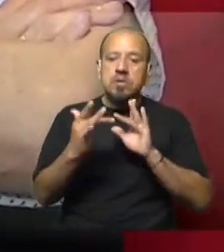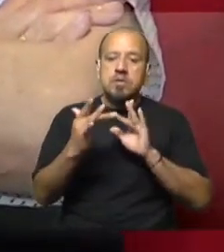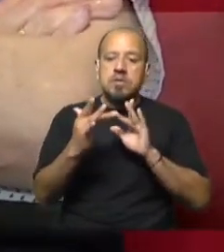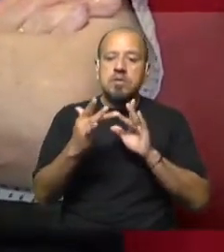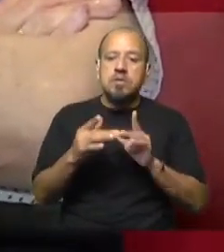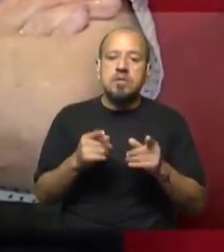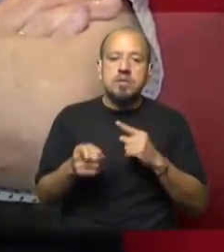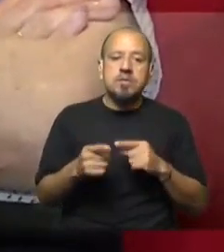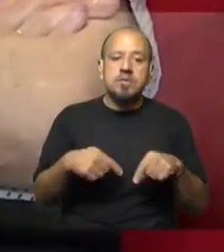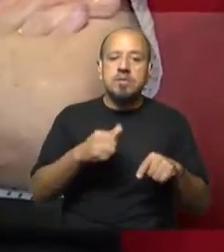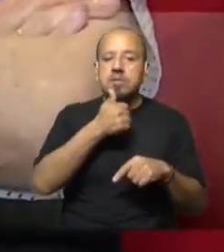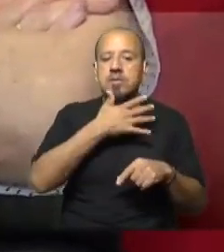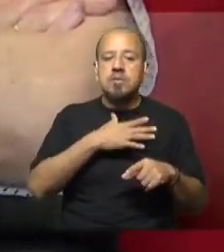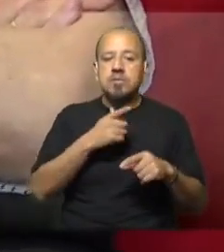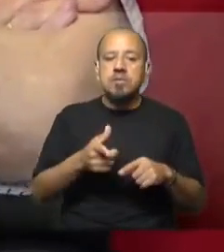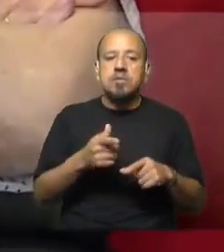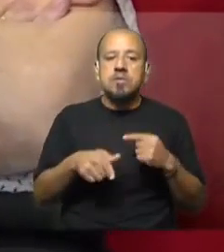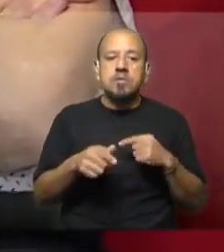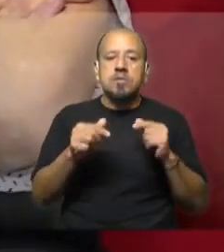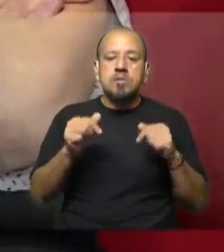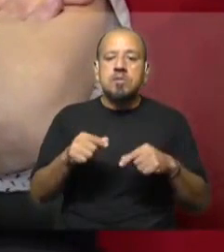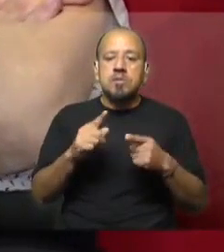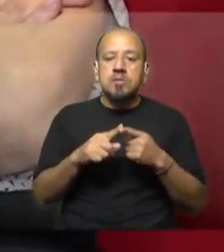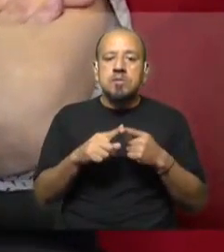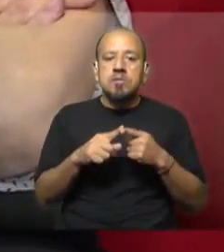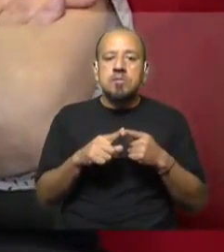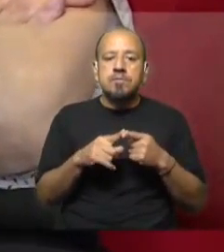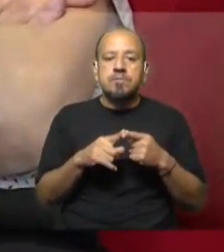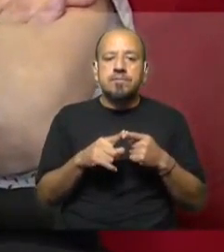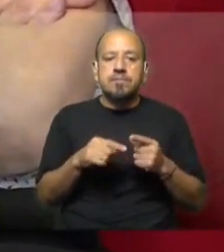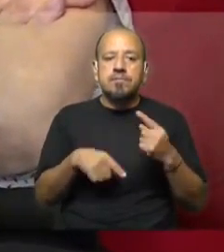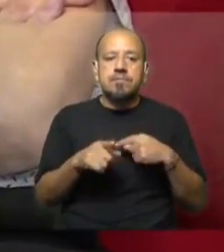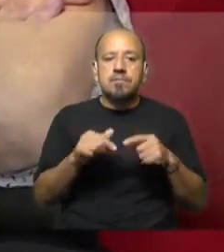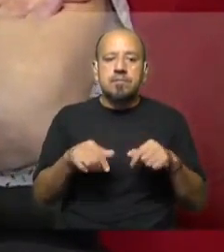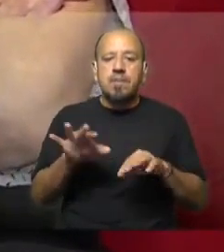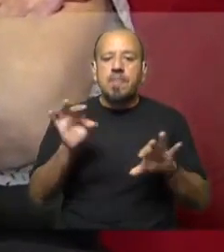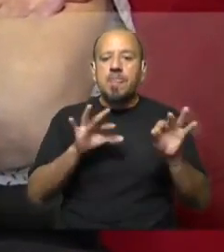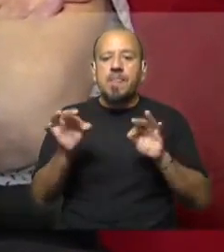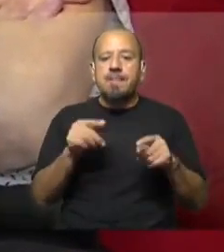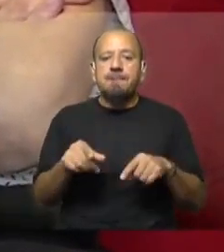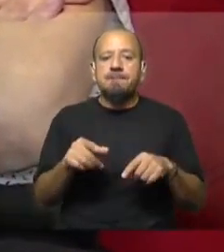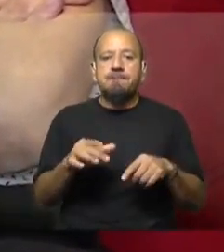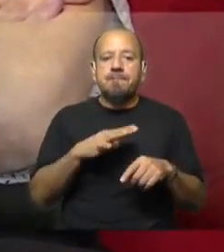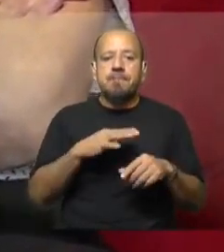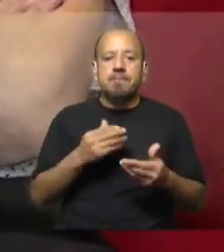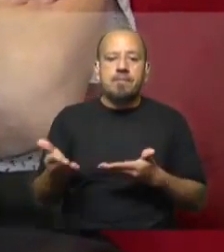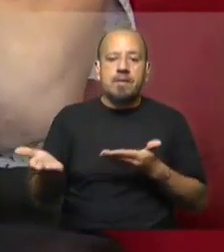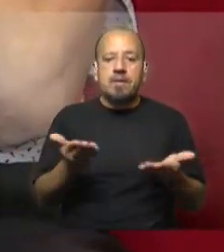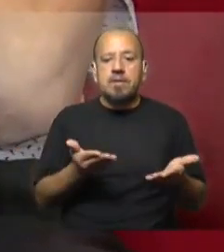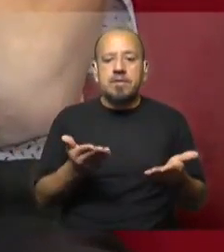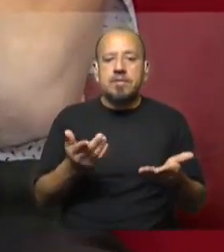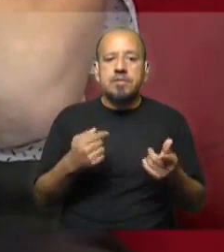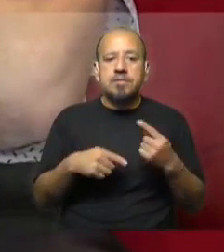contacto con las historias de los inmigrantes que hoy día nos están eligiendo como país de acogida y a los que tenemos que recibir como